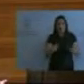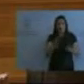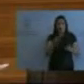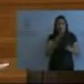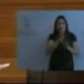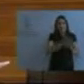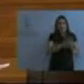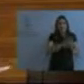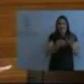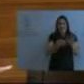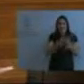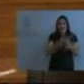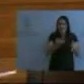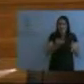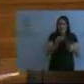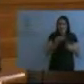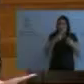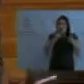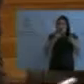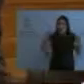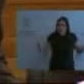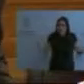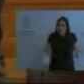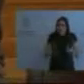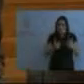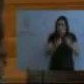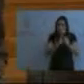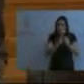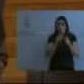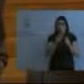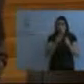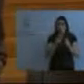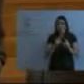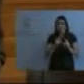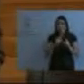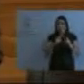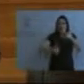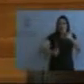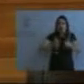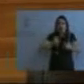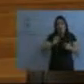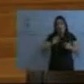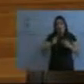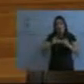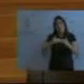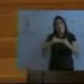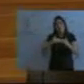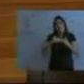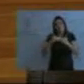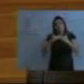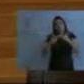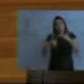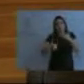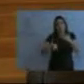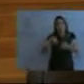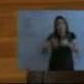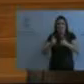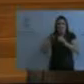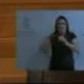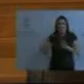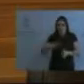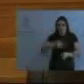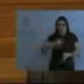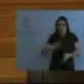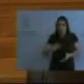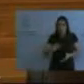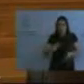medidas más idóneas para promover este sector y convertirlo en competitivo, o por lo menos que se mantenga en competitivo a nivel internacional.